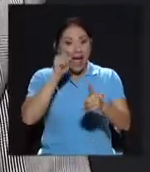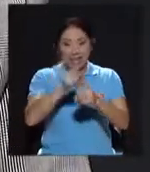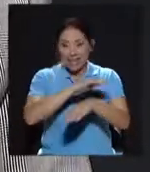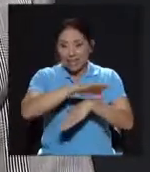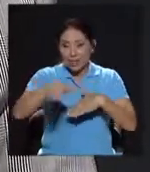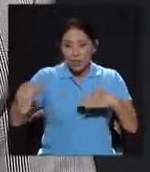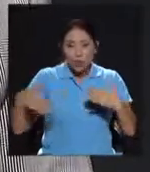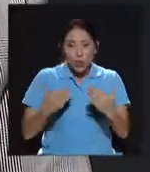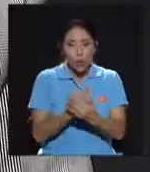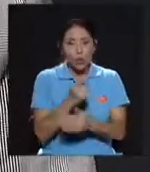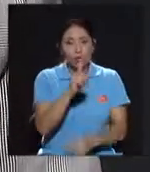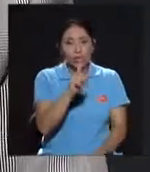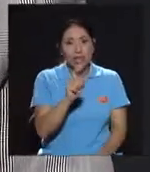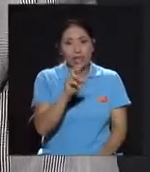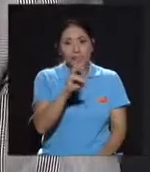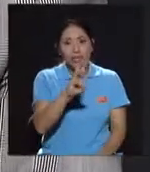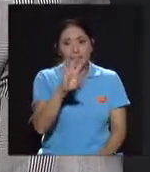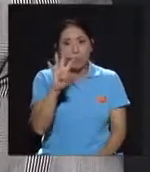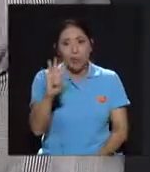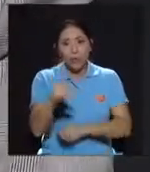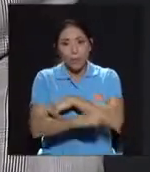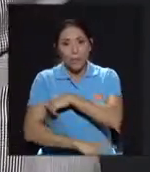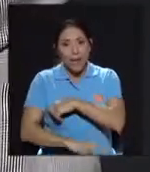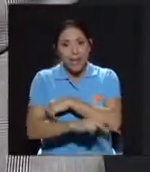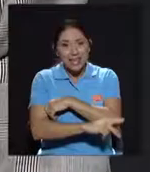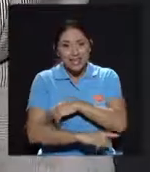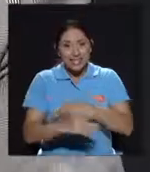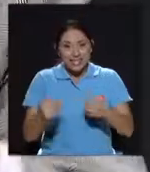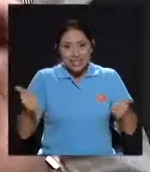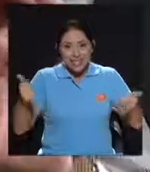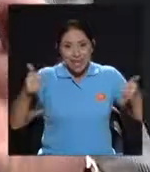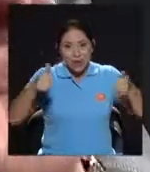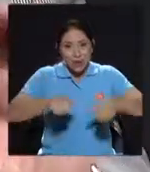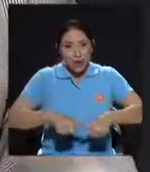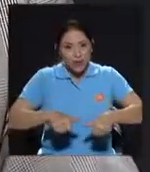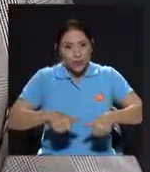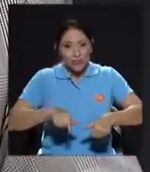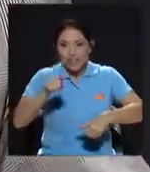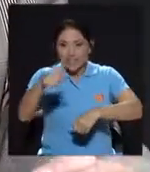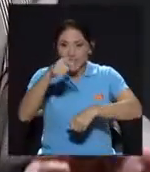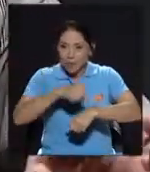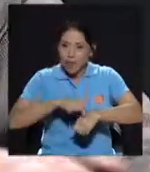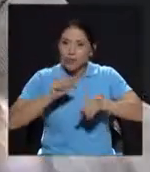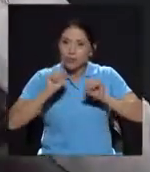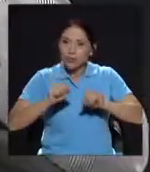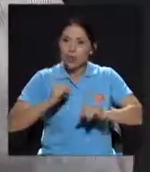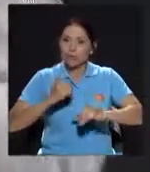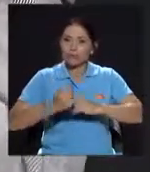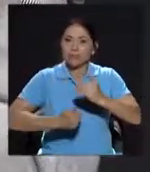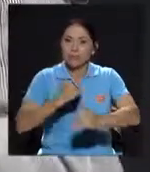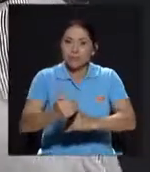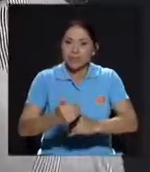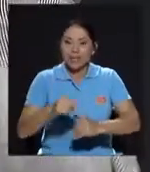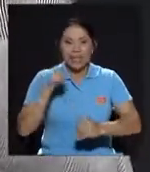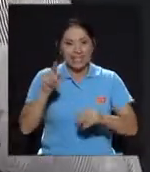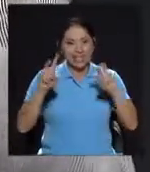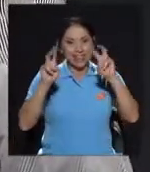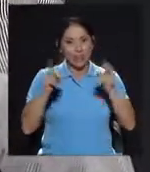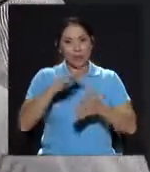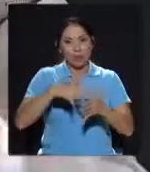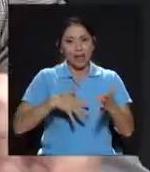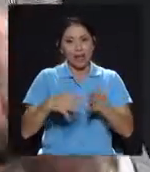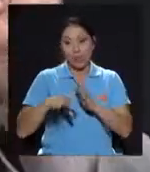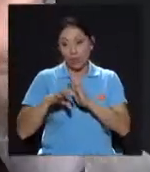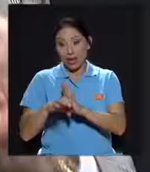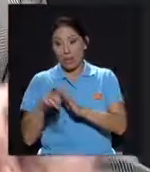algo no se puede hacer y eso es incluso la inclusión de un tema en una agenda si un país bloquea